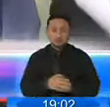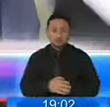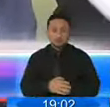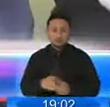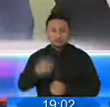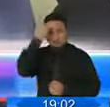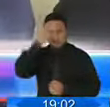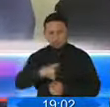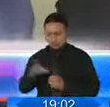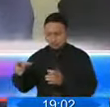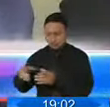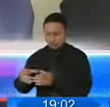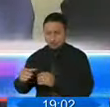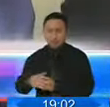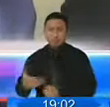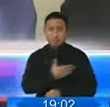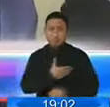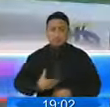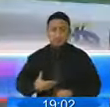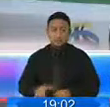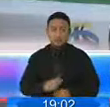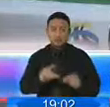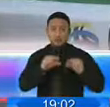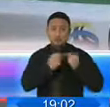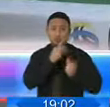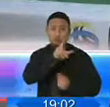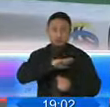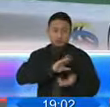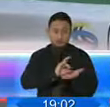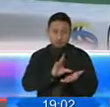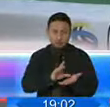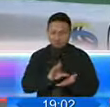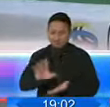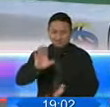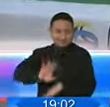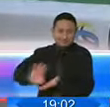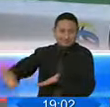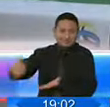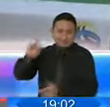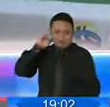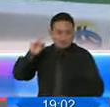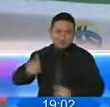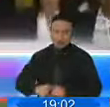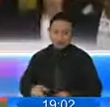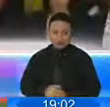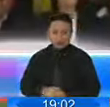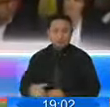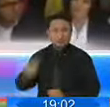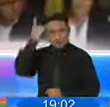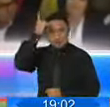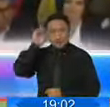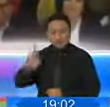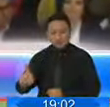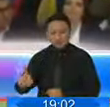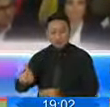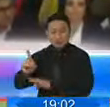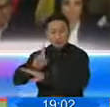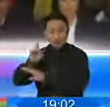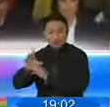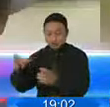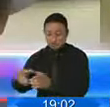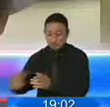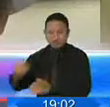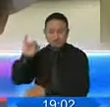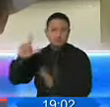la decisión de destituir del cargo del presidente del movimiento a Lenín Moreno. Aseguran que la decisión tomada por la directiva es